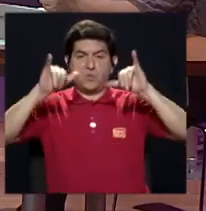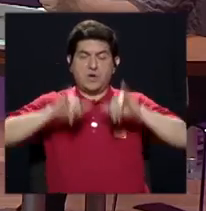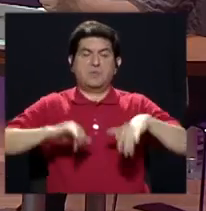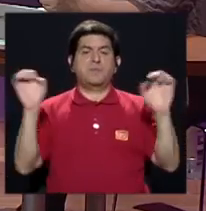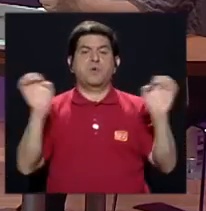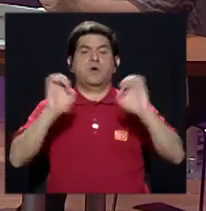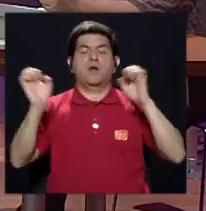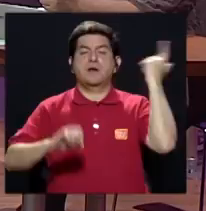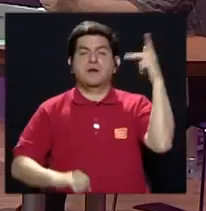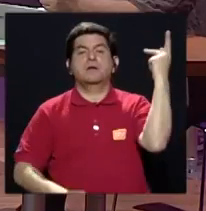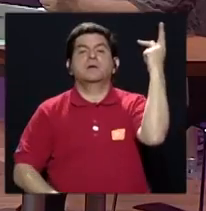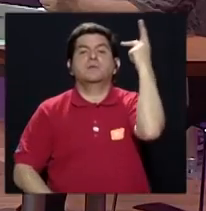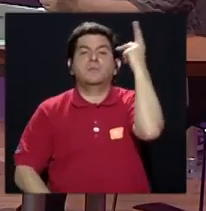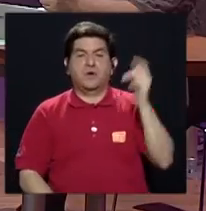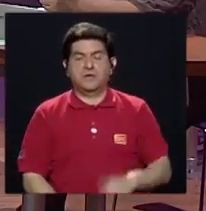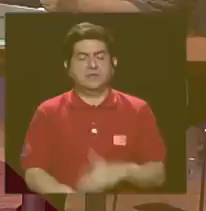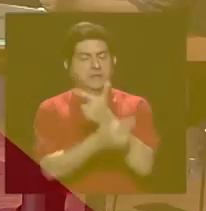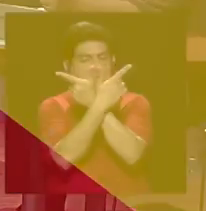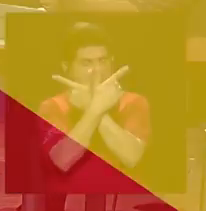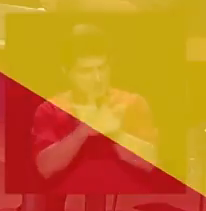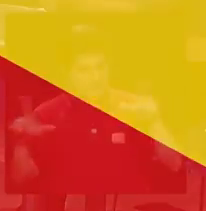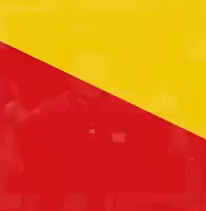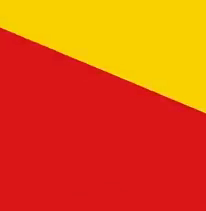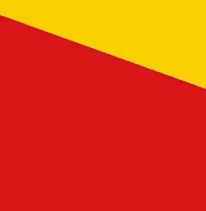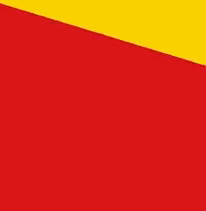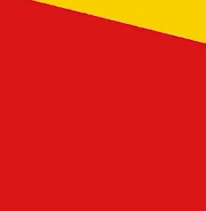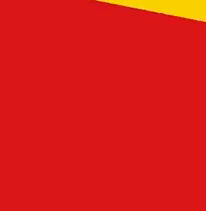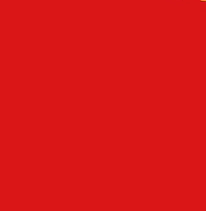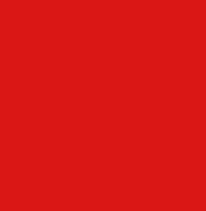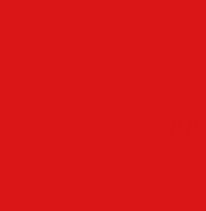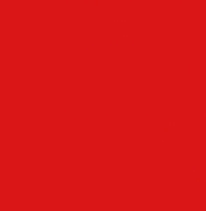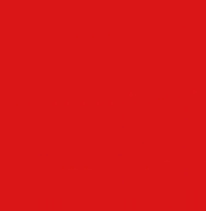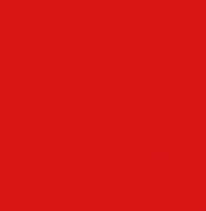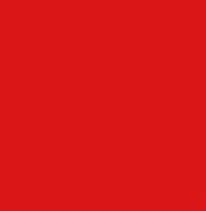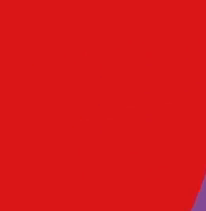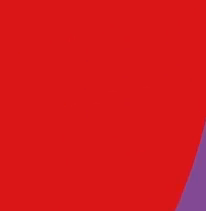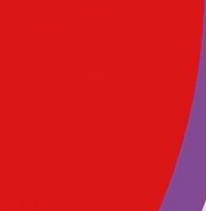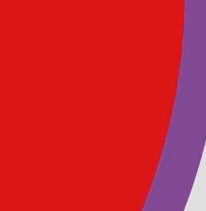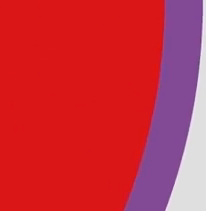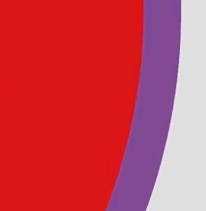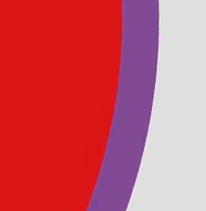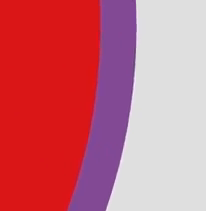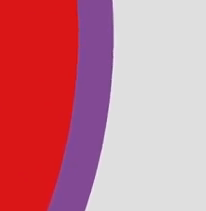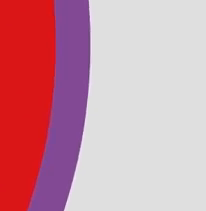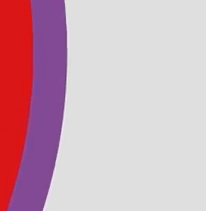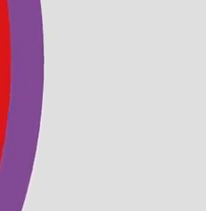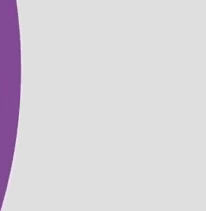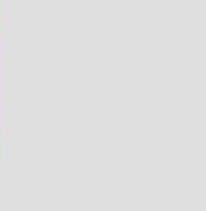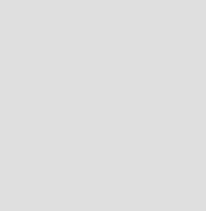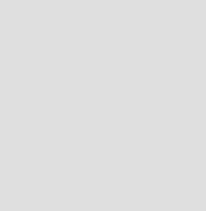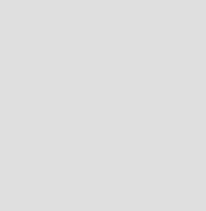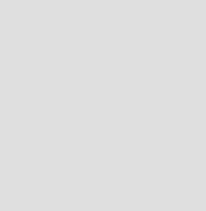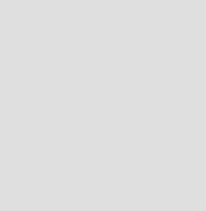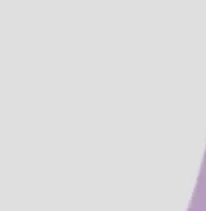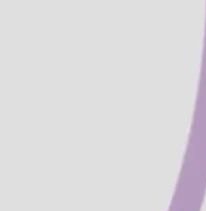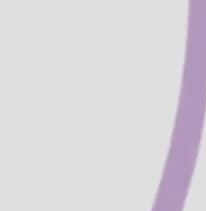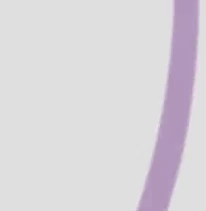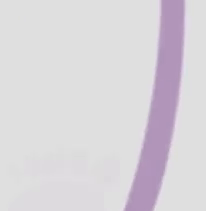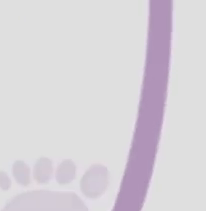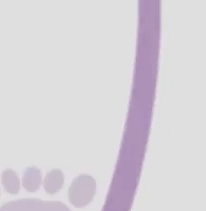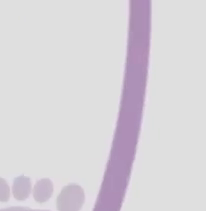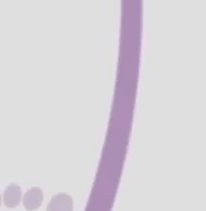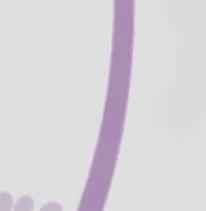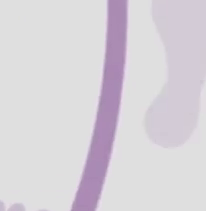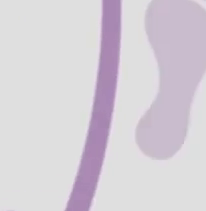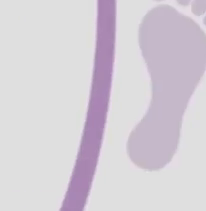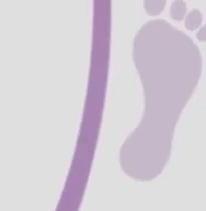energía política para para liberarse también entonces empezamos también eh a recuperar a revitalizar